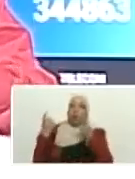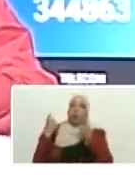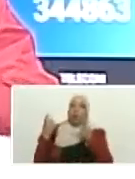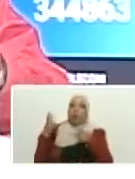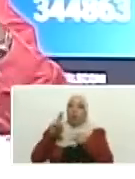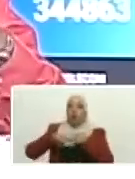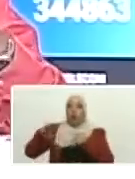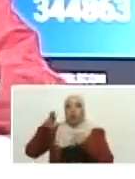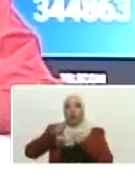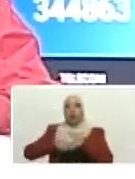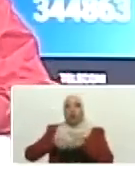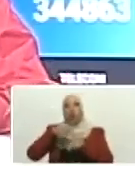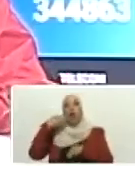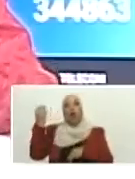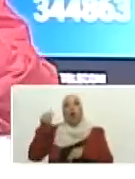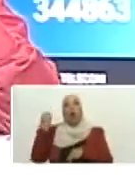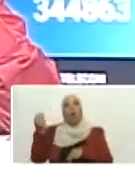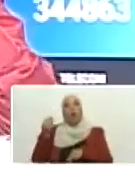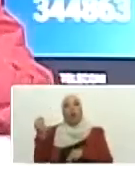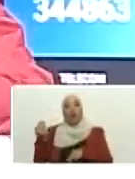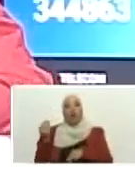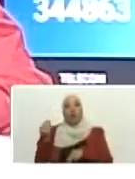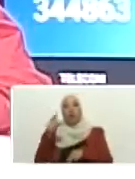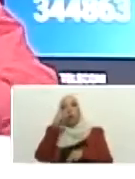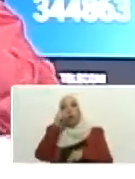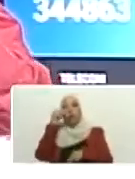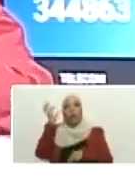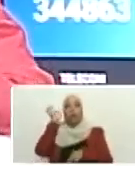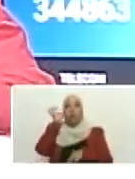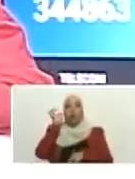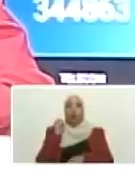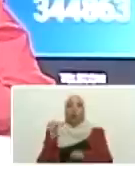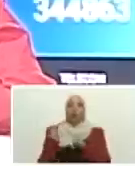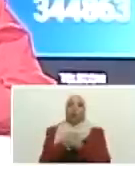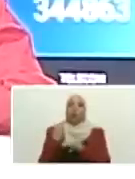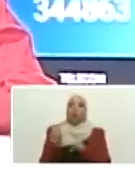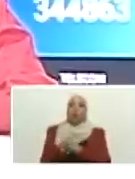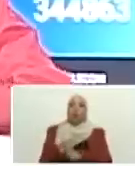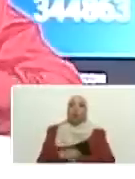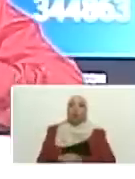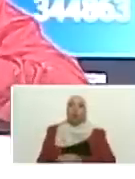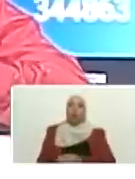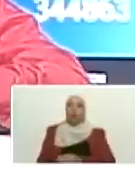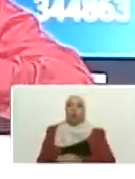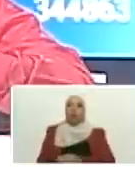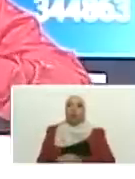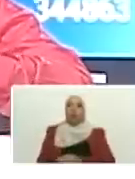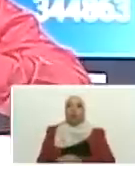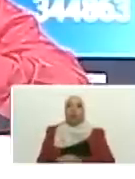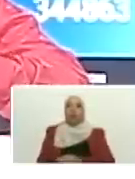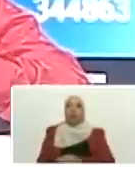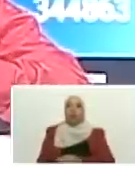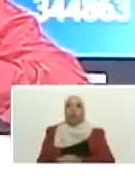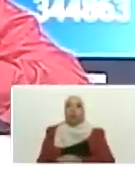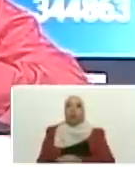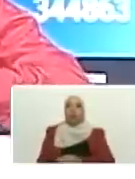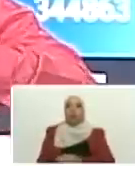niño, a una niña, a los jóvenes, al hombre y a la mujer que trabaja, poder enseñarle el